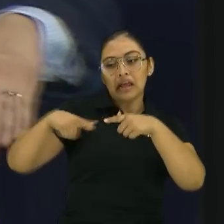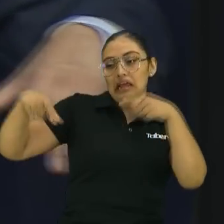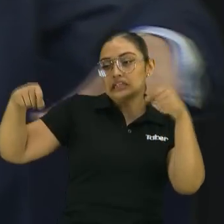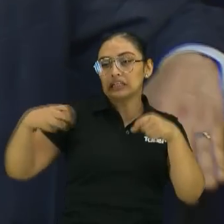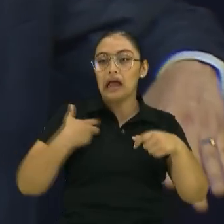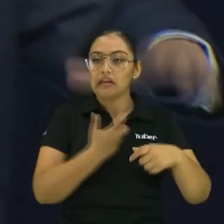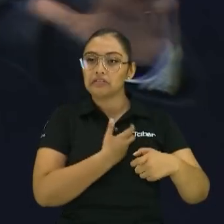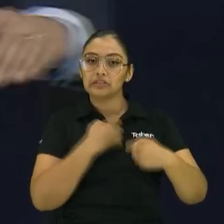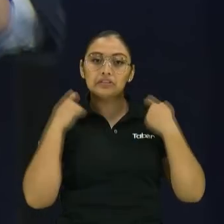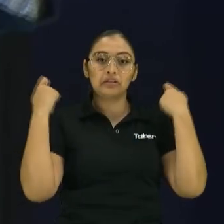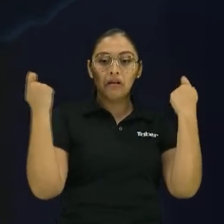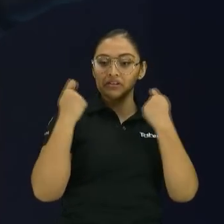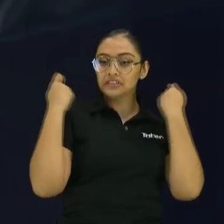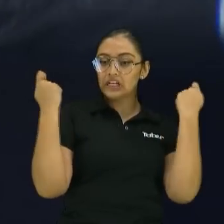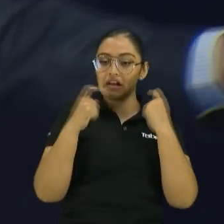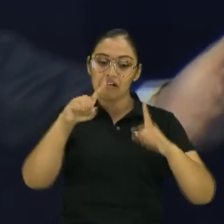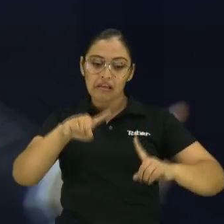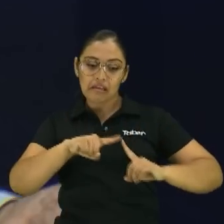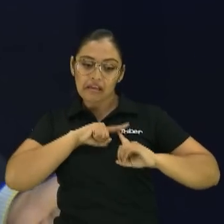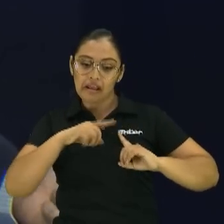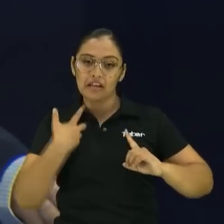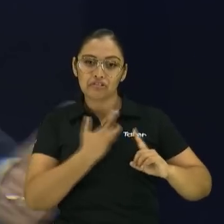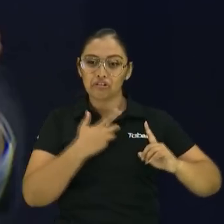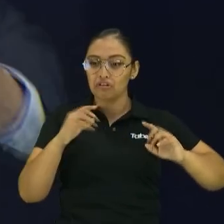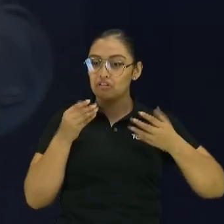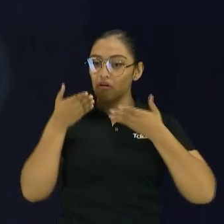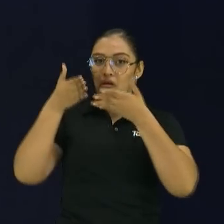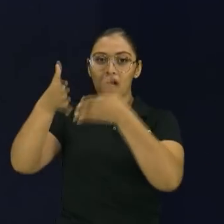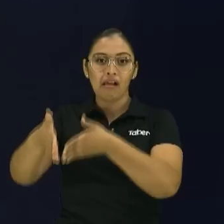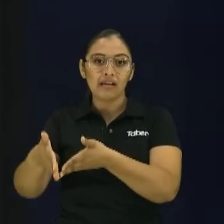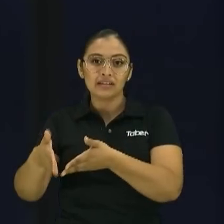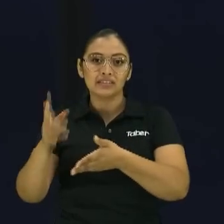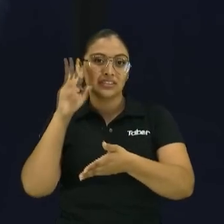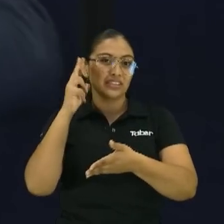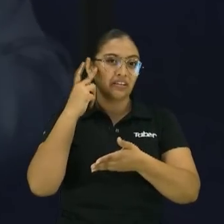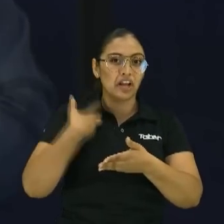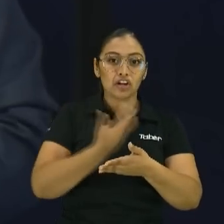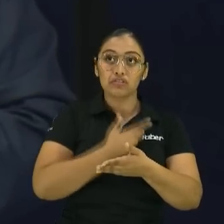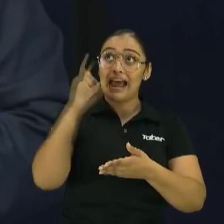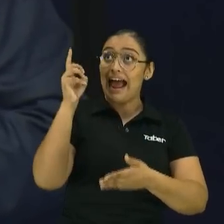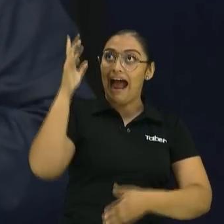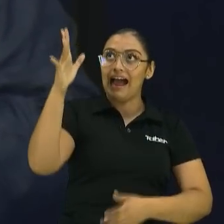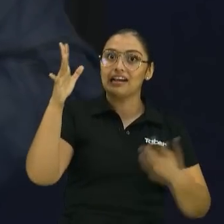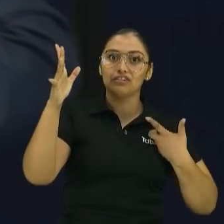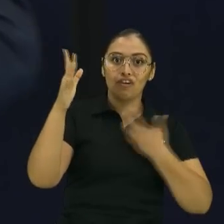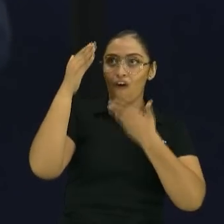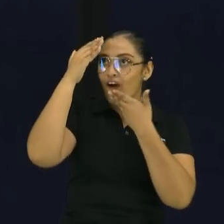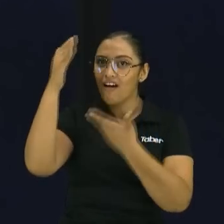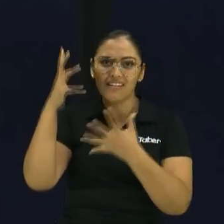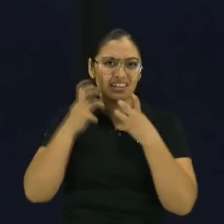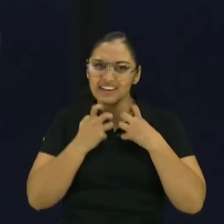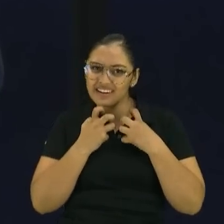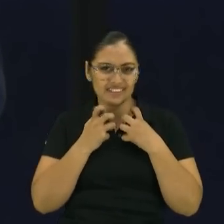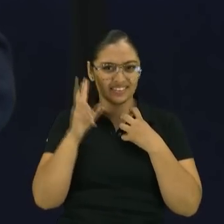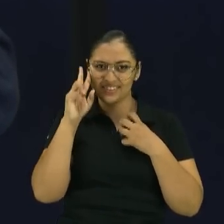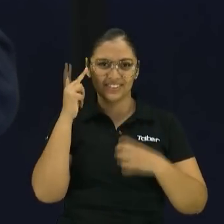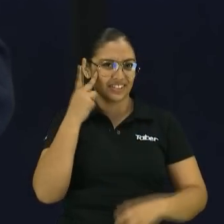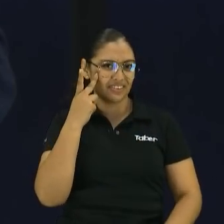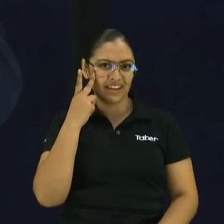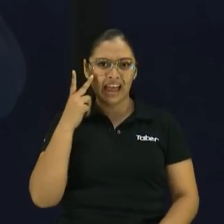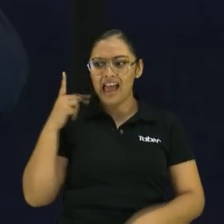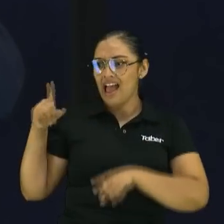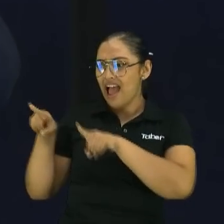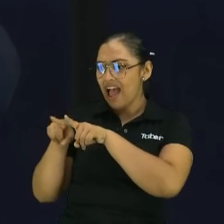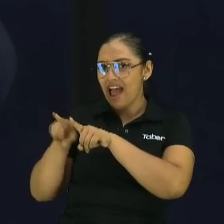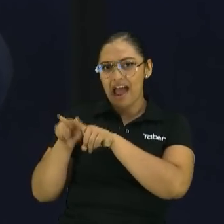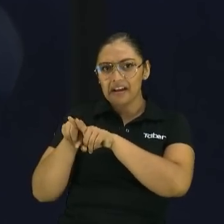a un evento evangélico no porque queremos conocer a Cristo no porque queremos obedecer sus mandamientos no porque queramos amar a nuestro prójimo